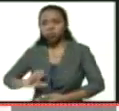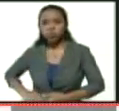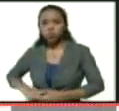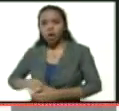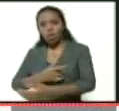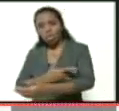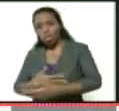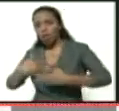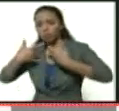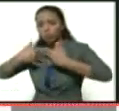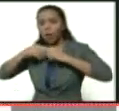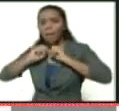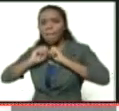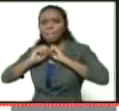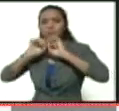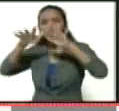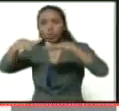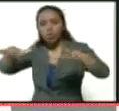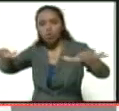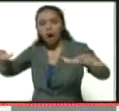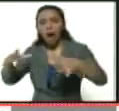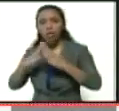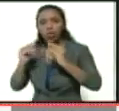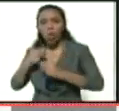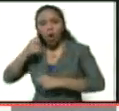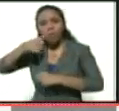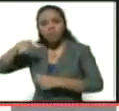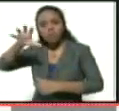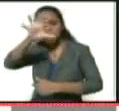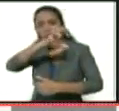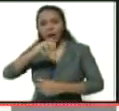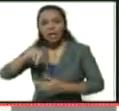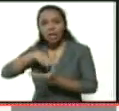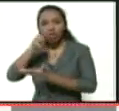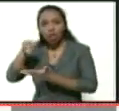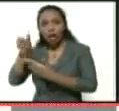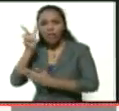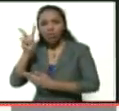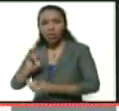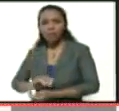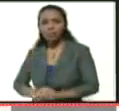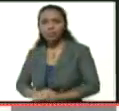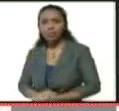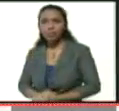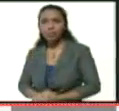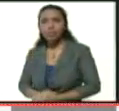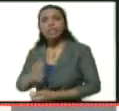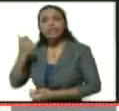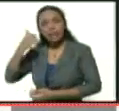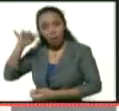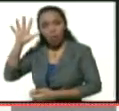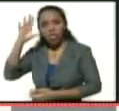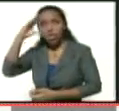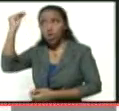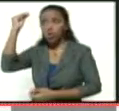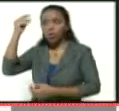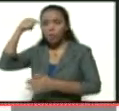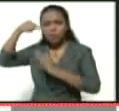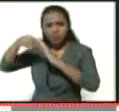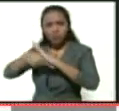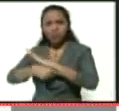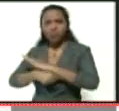corra como sangre sanadora sobre todo el mapa nacional de Venezuela. Creo en Dios